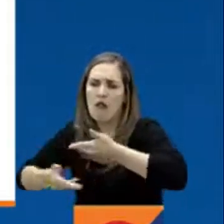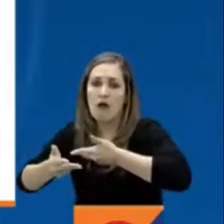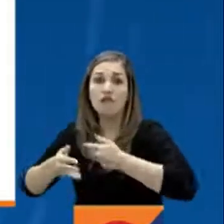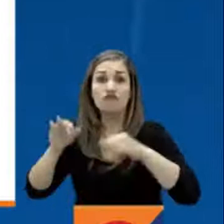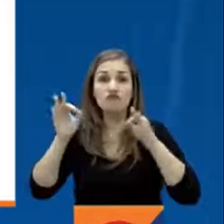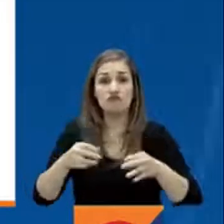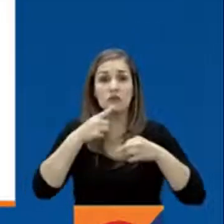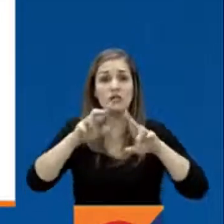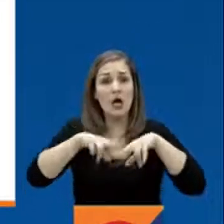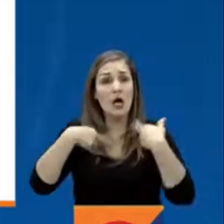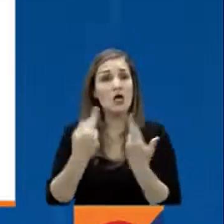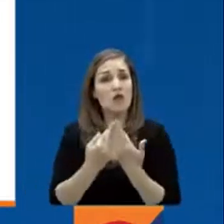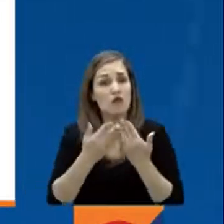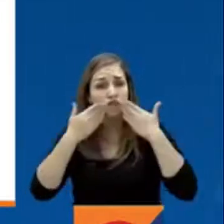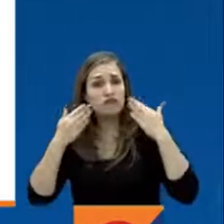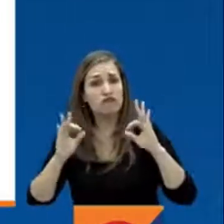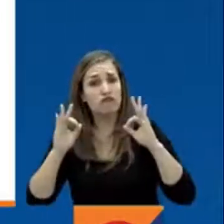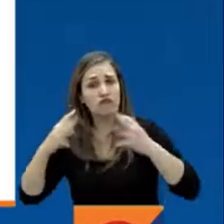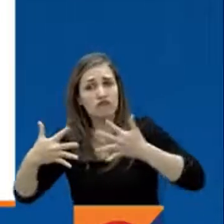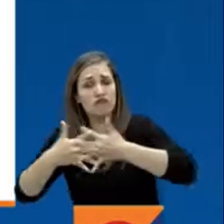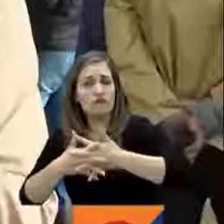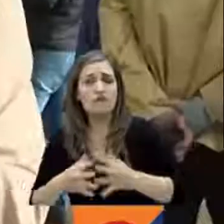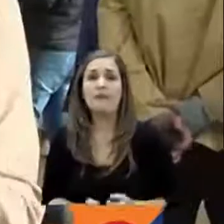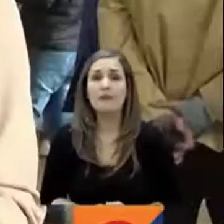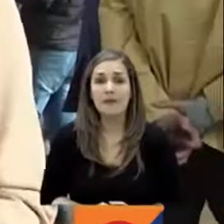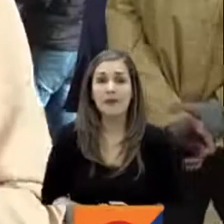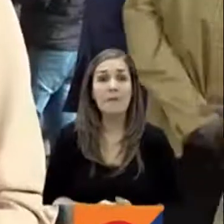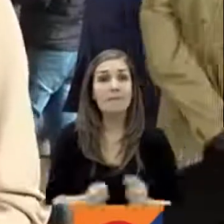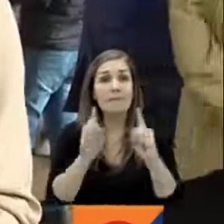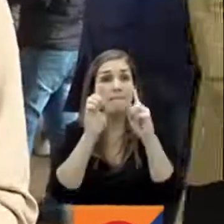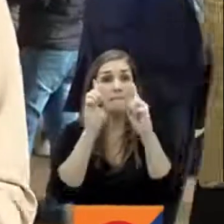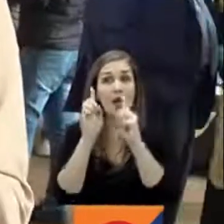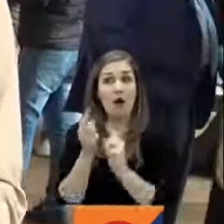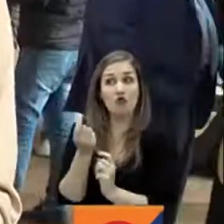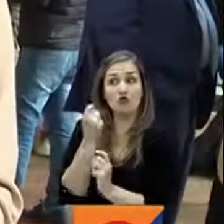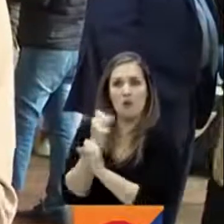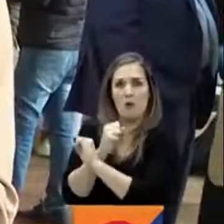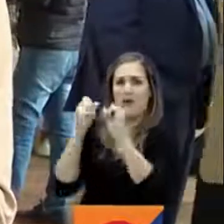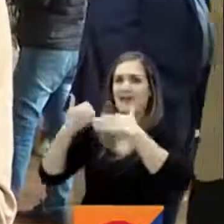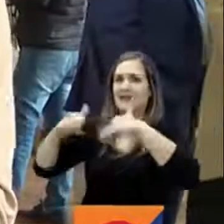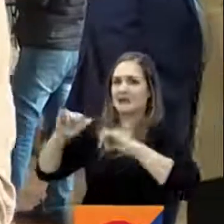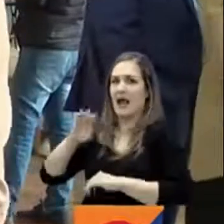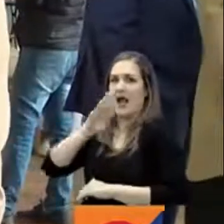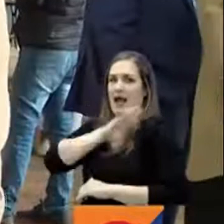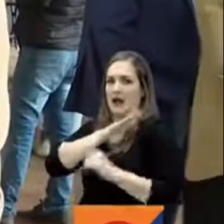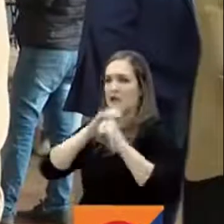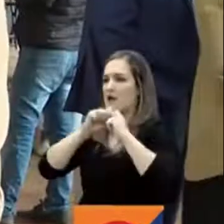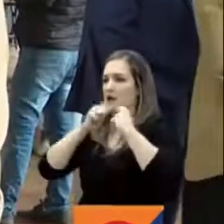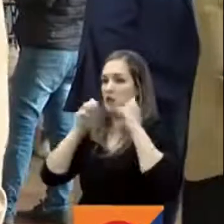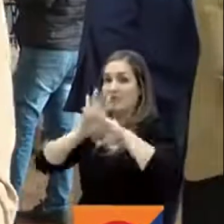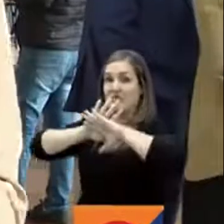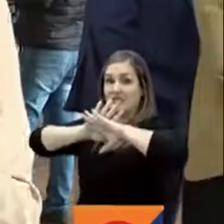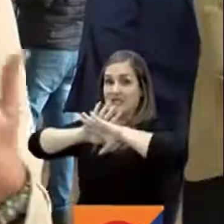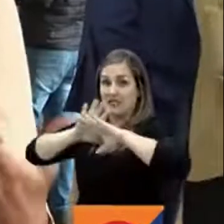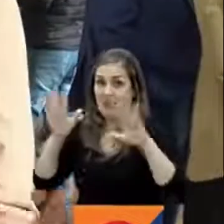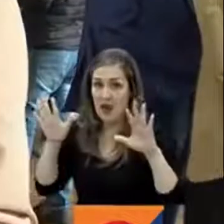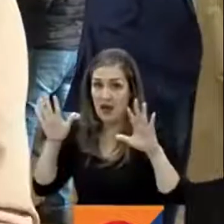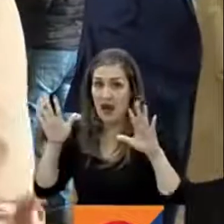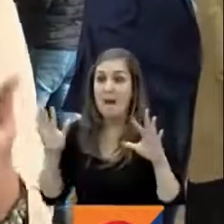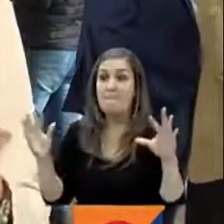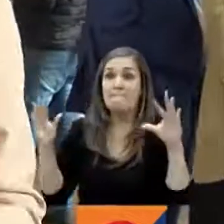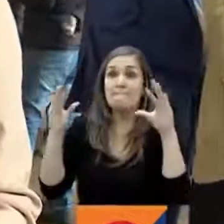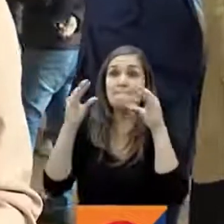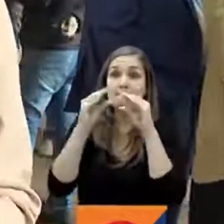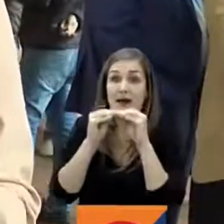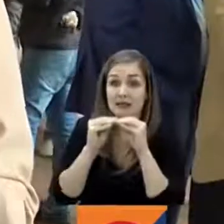una reunión bastante cordial. Johnny, televidentes, pero este no es el único encuentro. También Gustavo Petro, el presidente electo de los colombianos, tiene una reunión